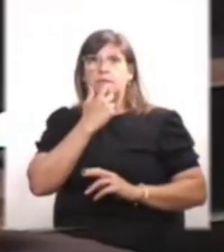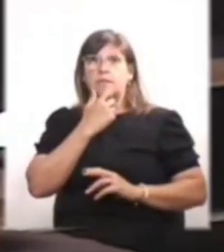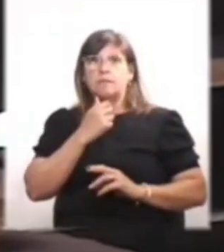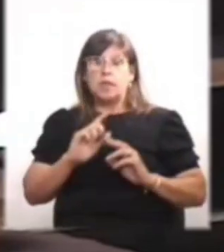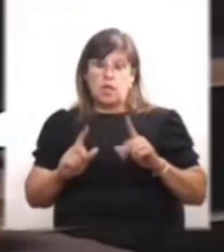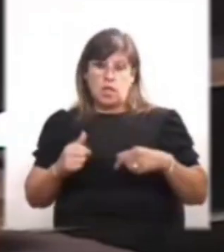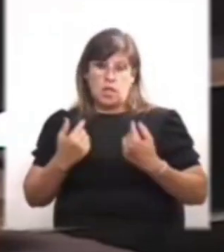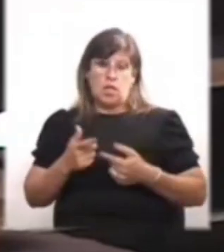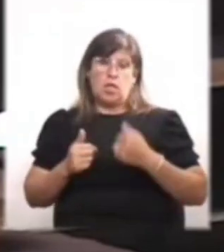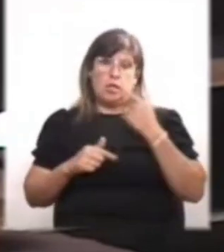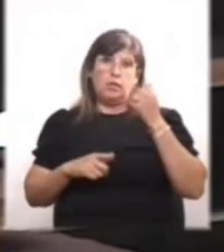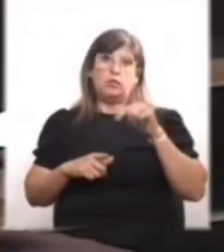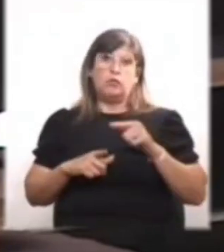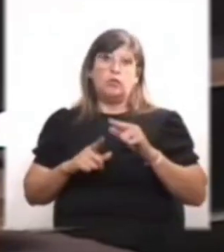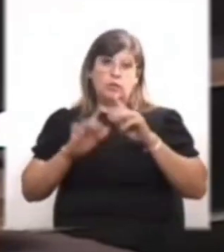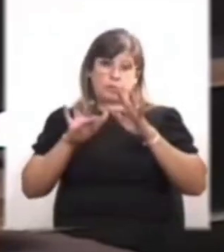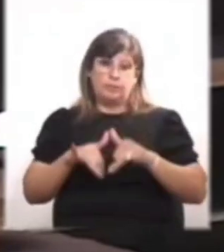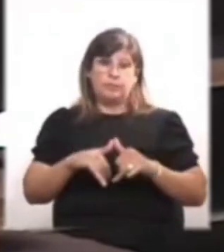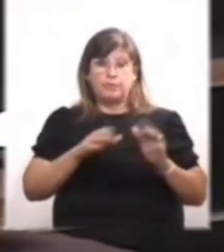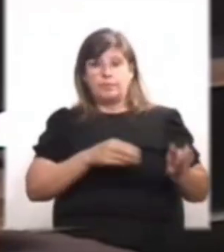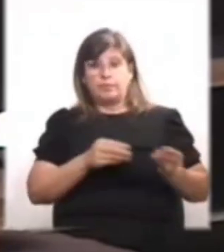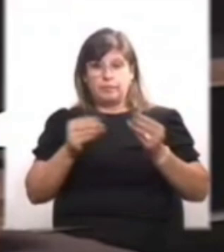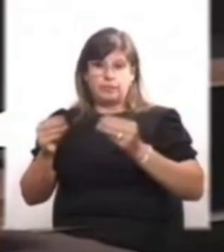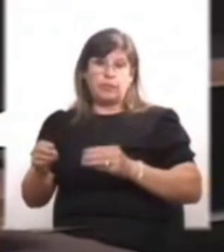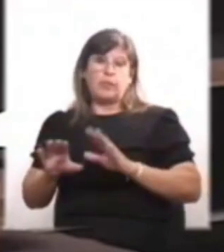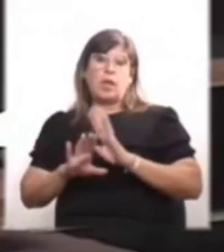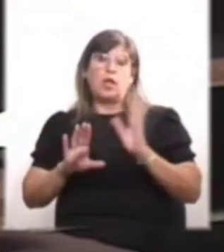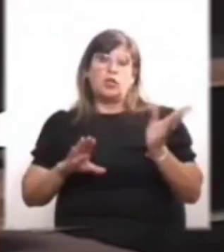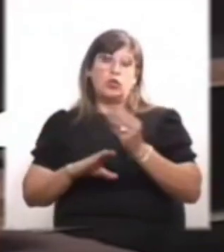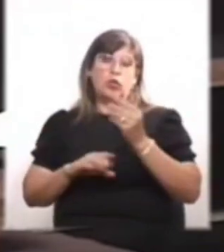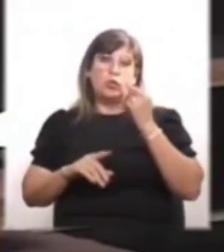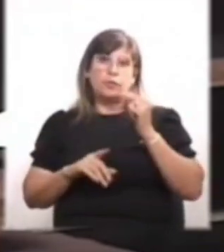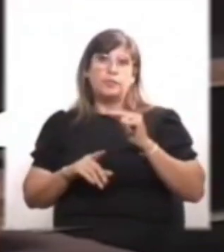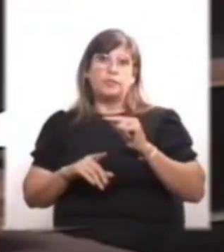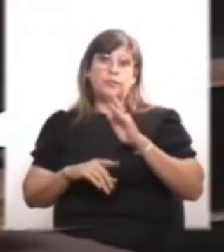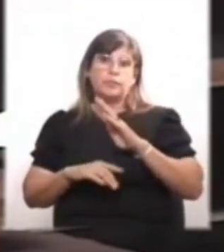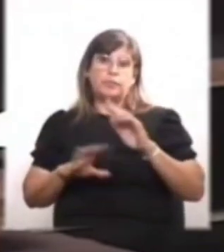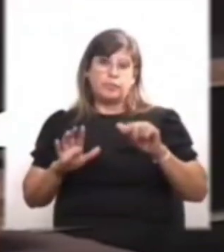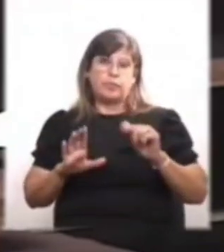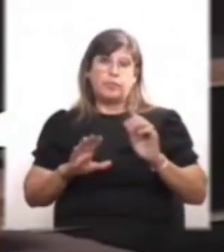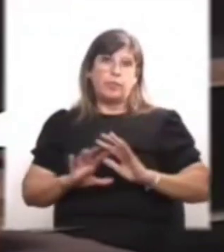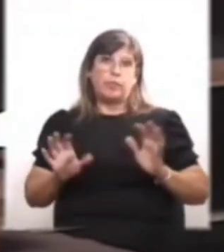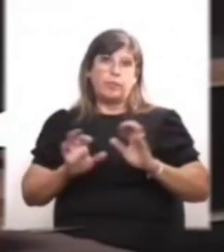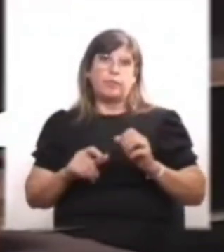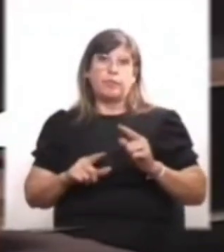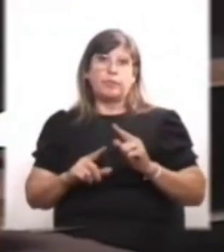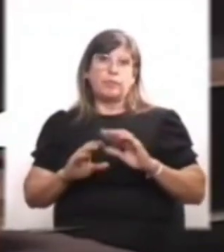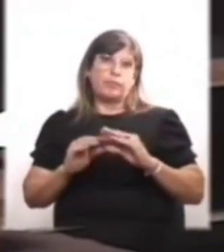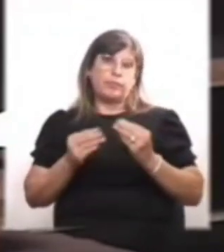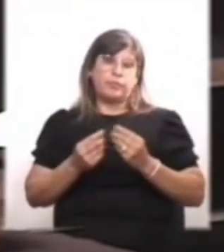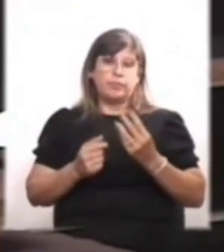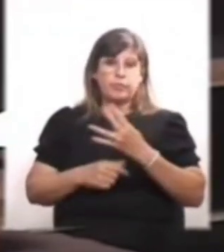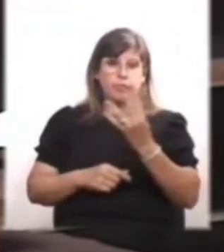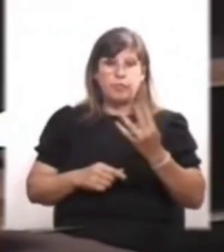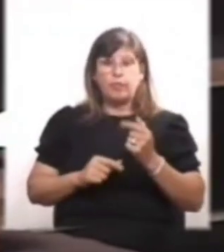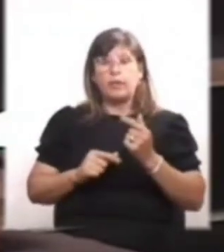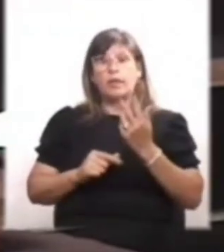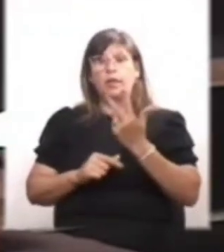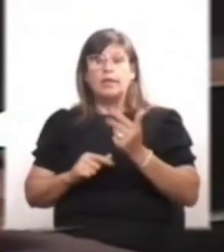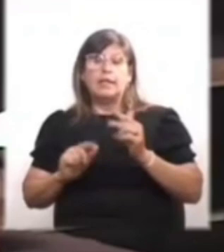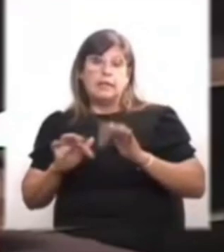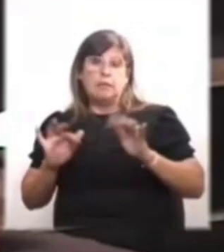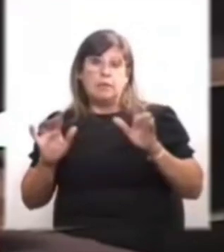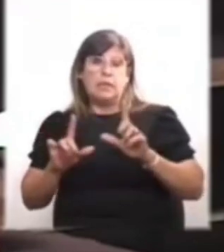Y nosotros en el texto le traspasamos todo. De esos 47 funcionarios, no sé, serán 4, 3 máquinas de escribir,